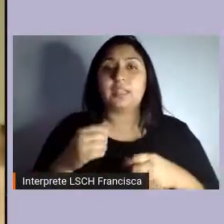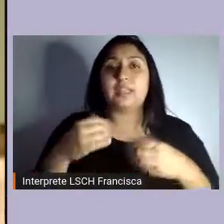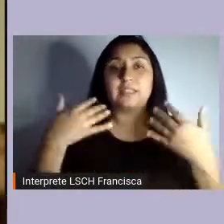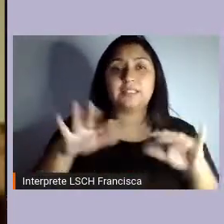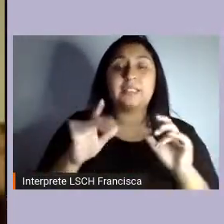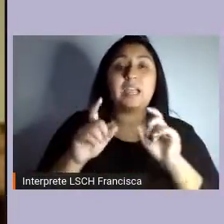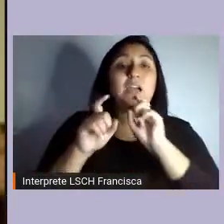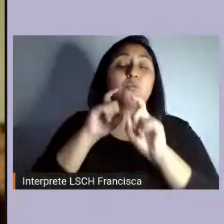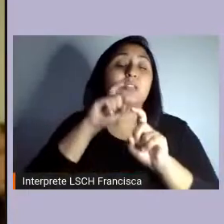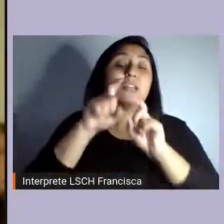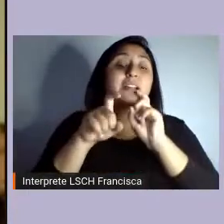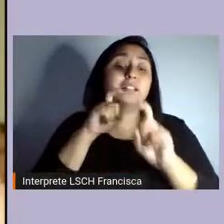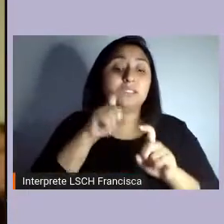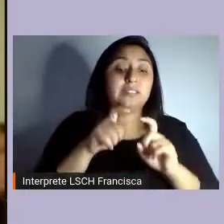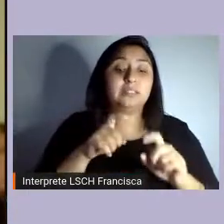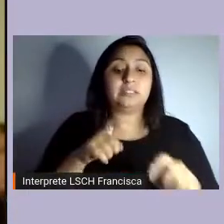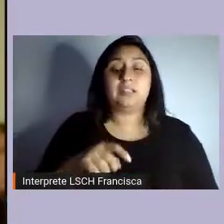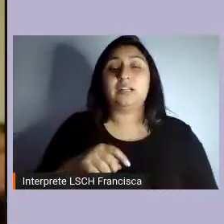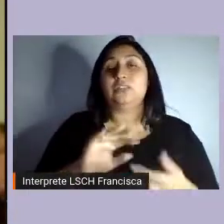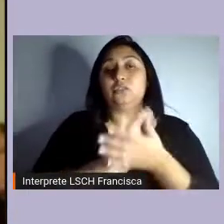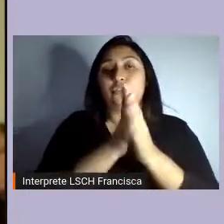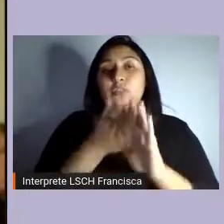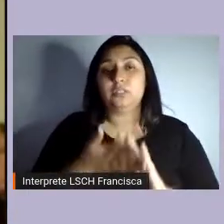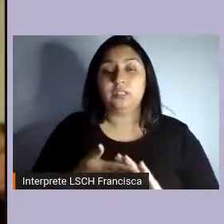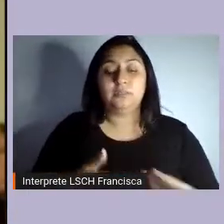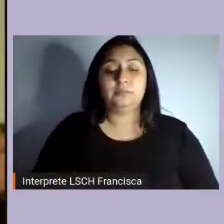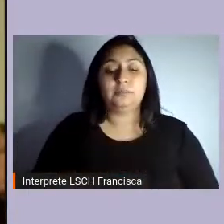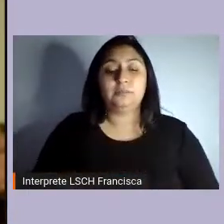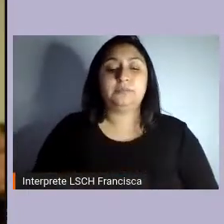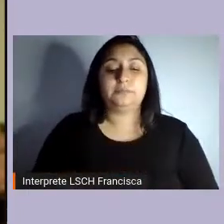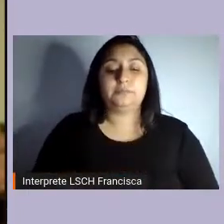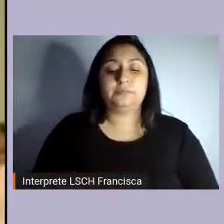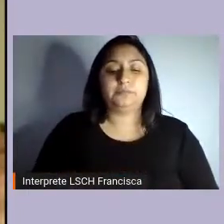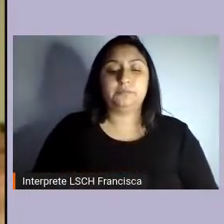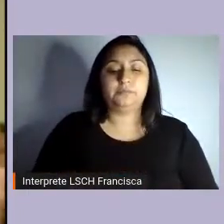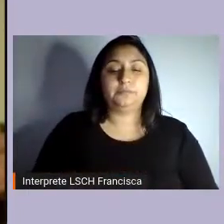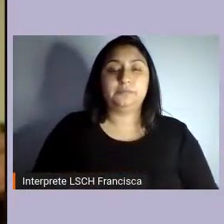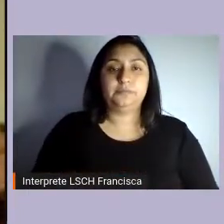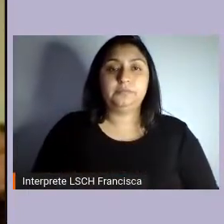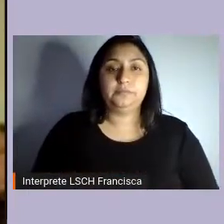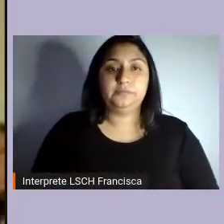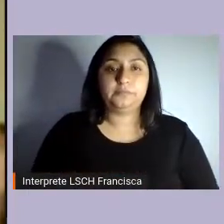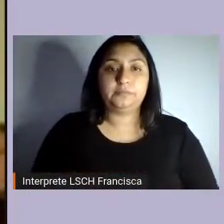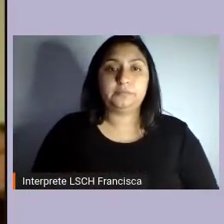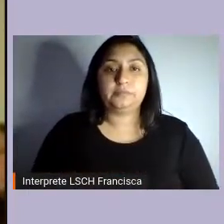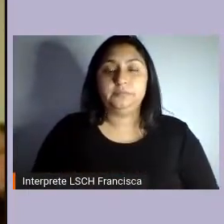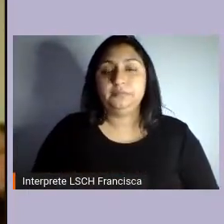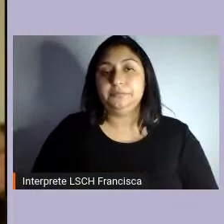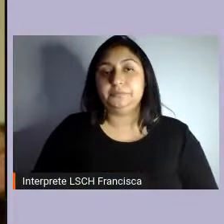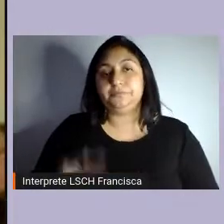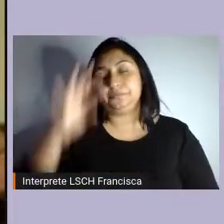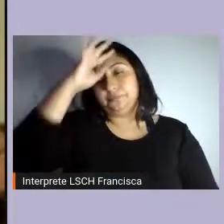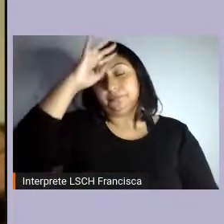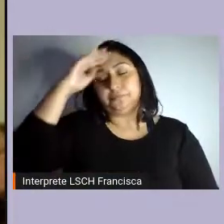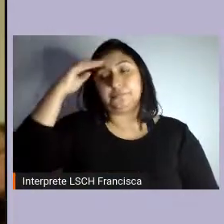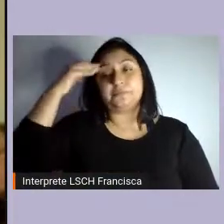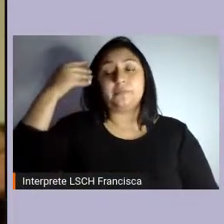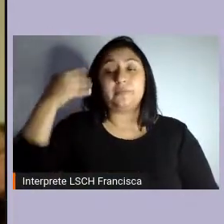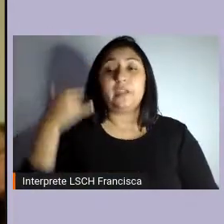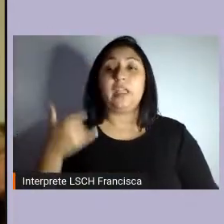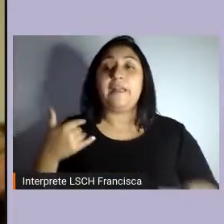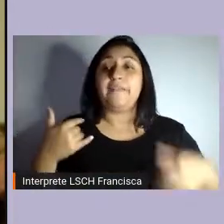revisionista al socialismo de la época, adelantada también ella en su época, siendo ella en izquierda comunista durante algún